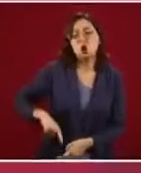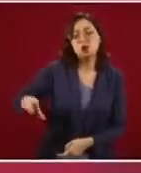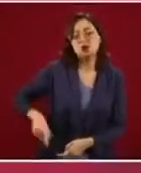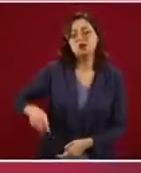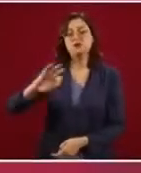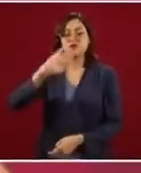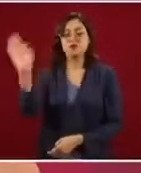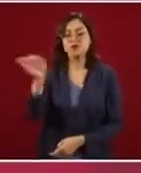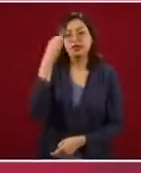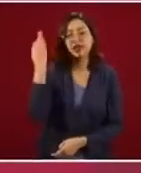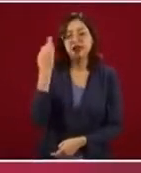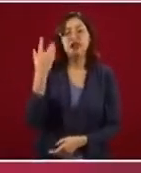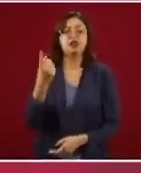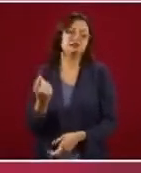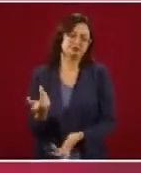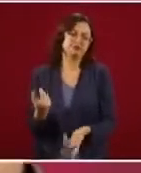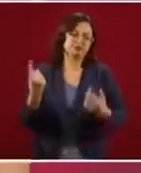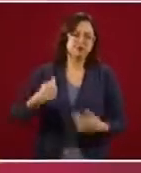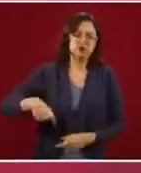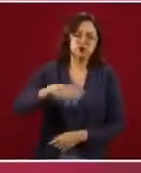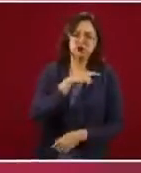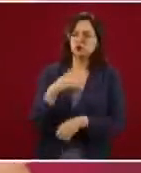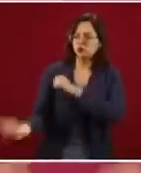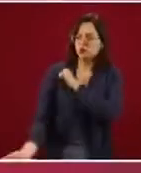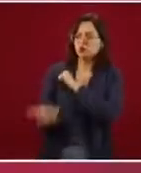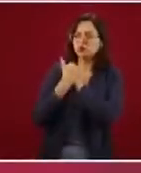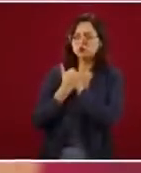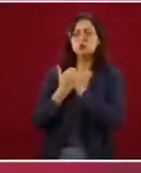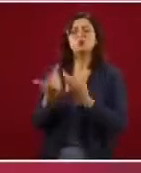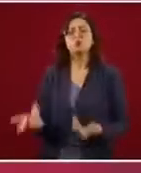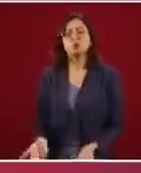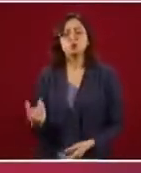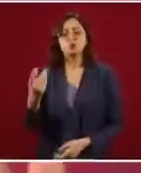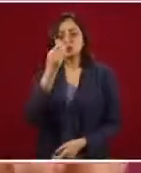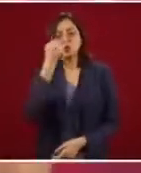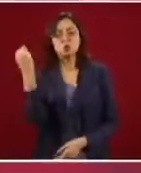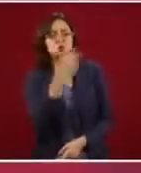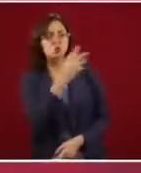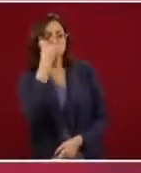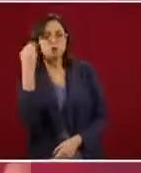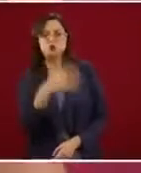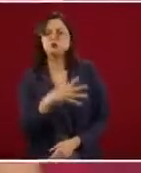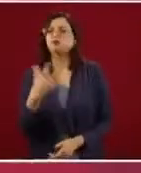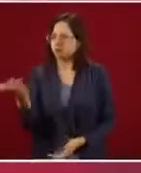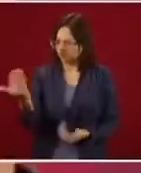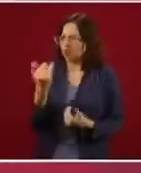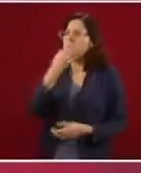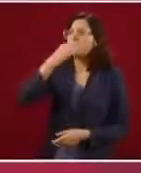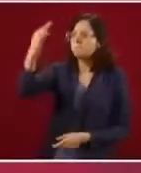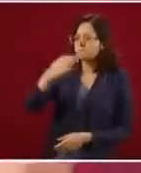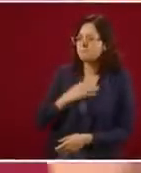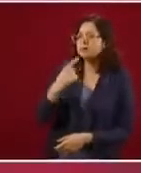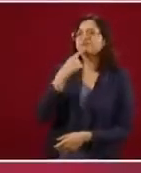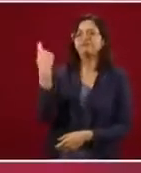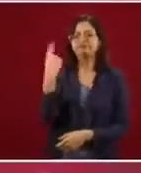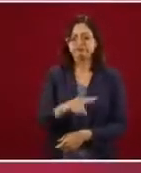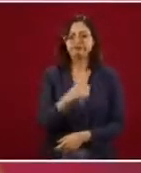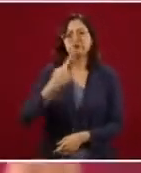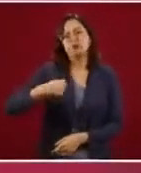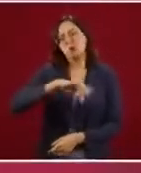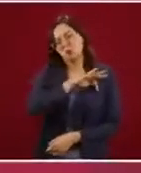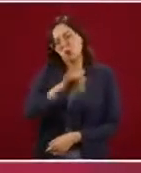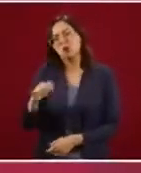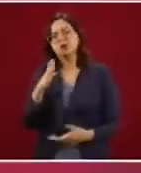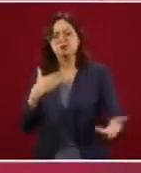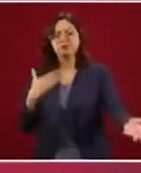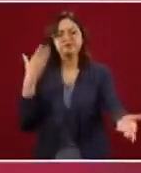de la República, que somos nosotros y que es a quien se está diciendo que somos culpables. Nos lo denuncian, nos permite actuar, estamos integrando, en